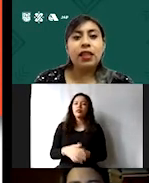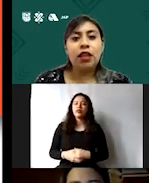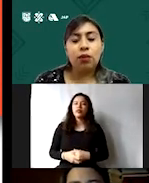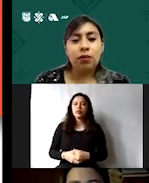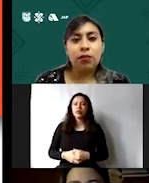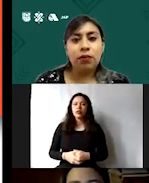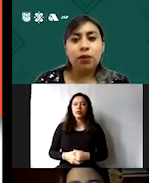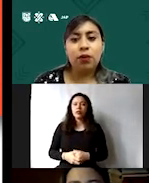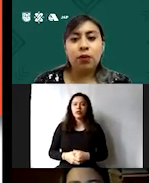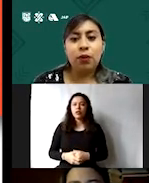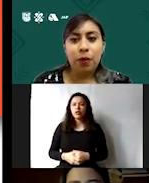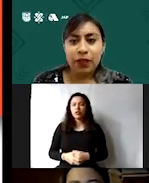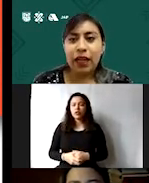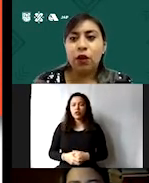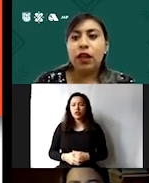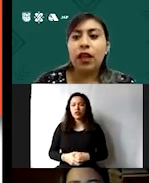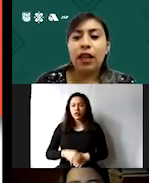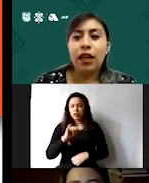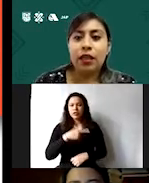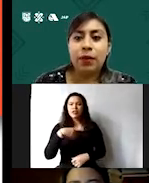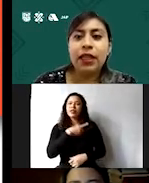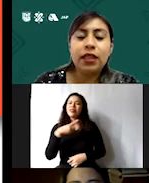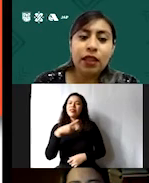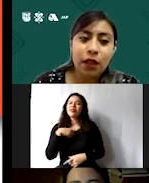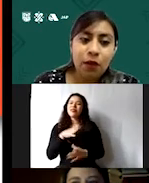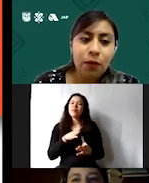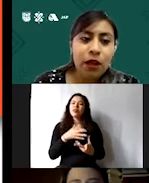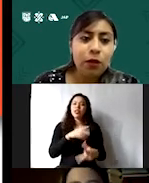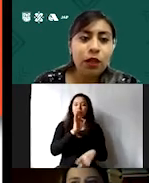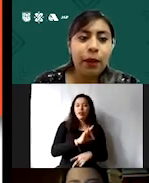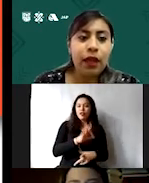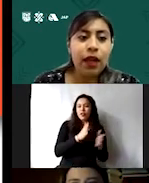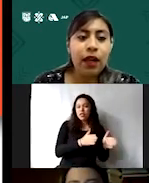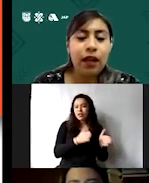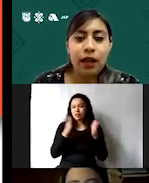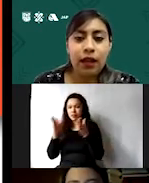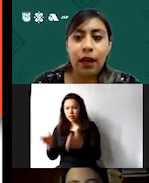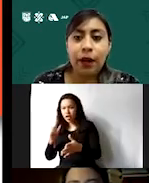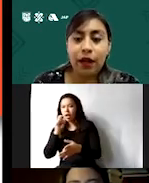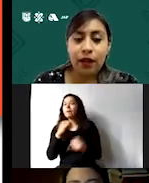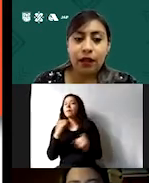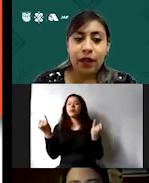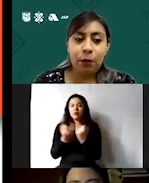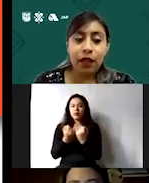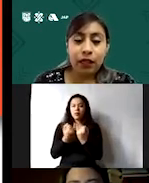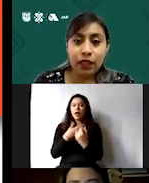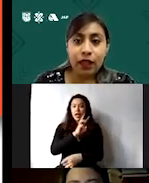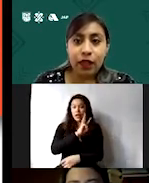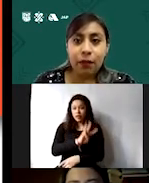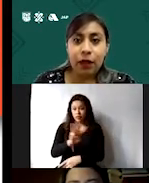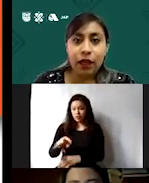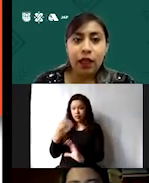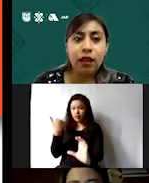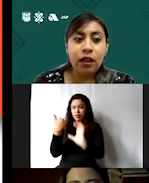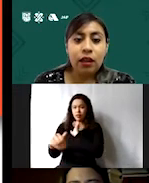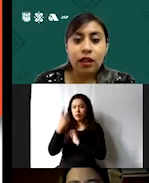Así es. sea, Sí, yo- tuvimos que recorrer las fechas. De igual forma les vamos a mandar la liga para que puedan acceder el